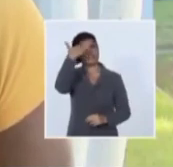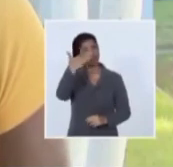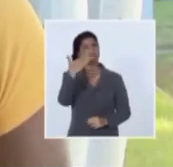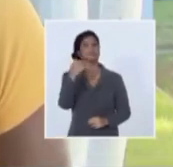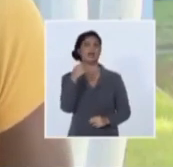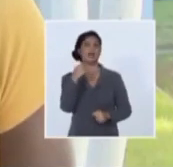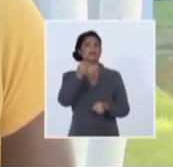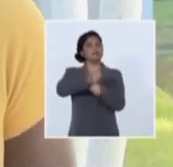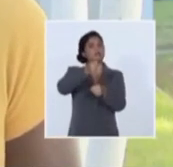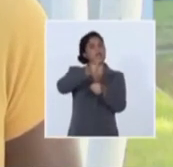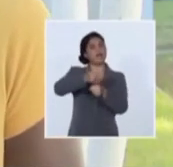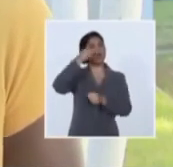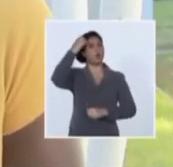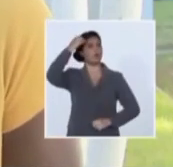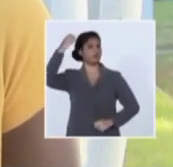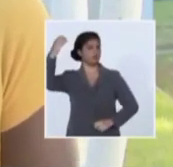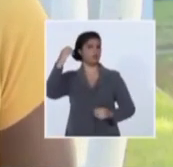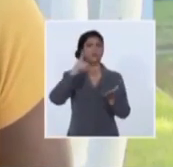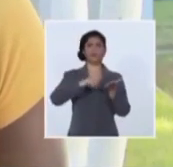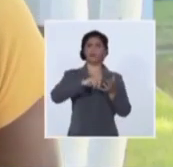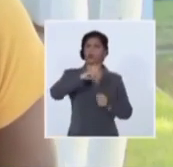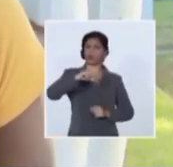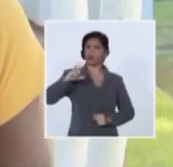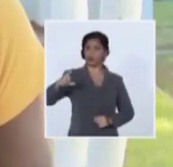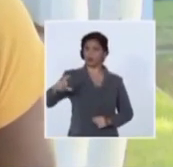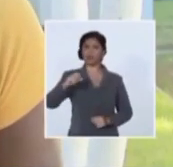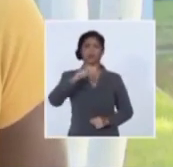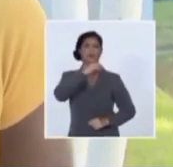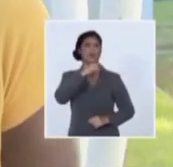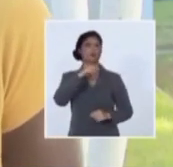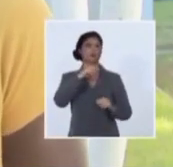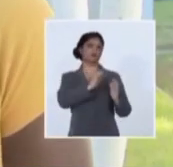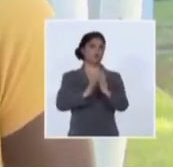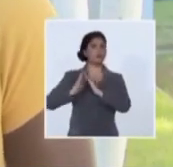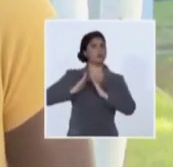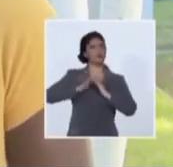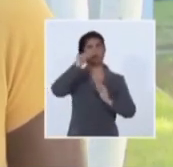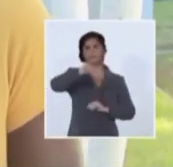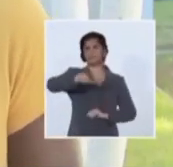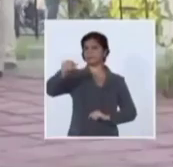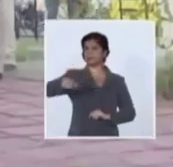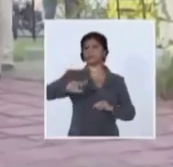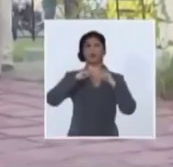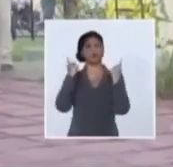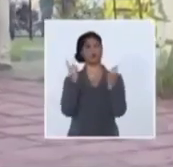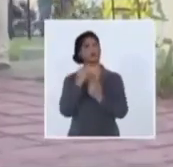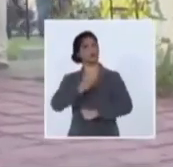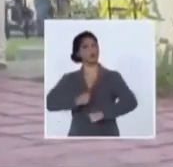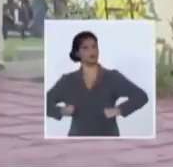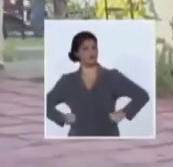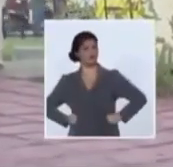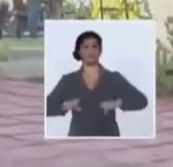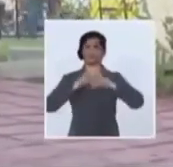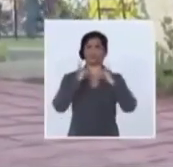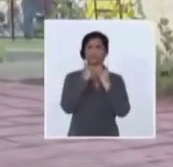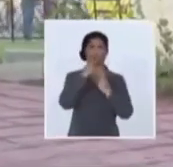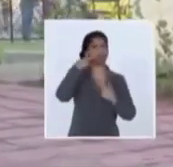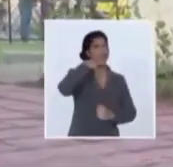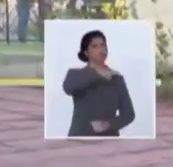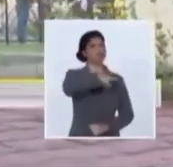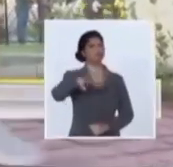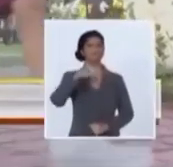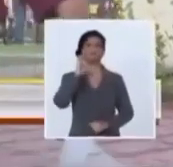gobierne todo el mundo se unió y hizo aquí para que esta escuela hoy estuviera con esta con esta belleza el actual curso escolar